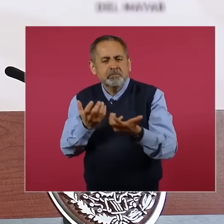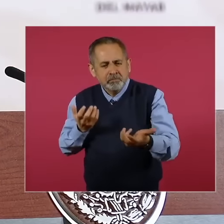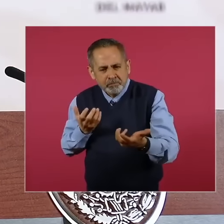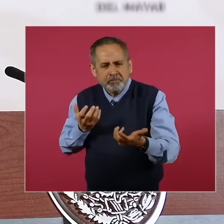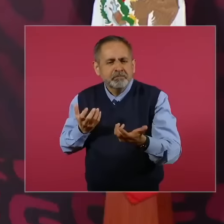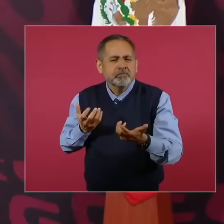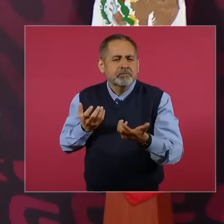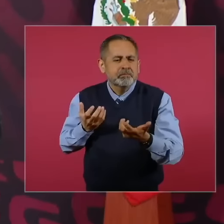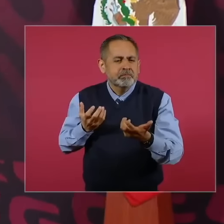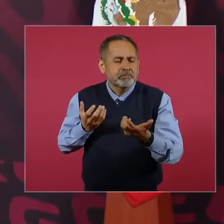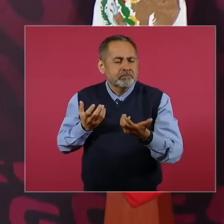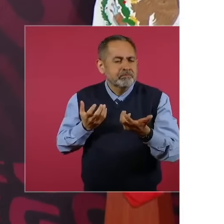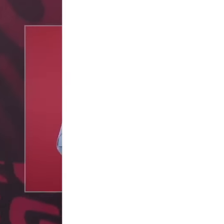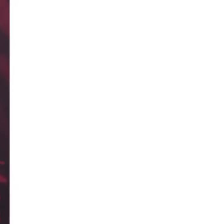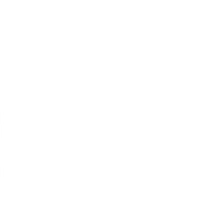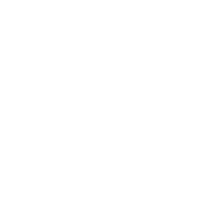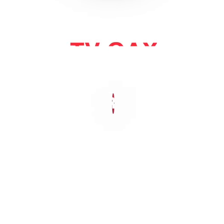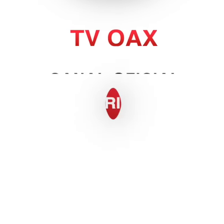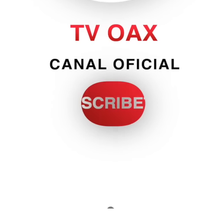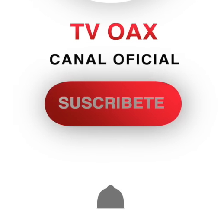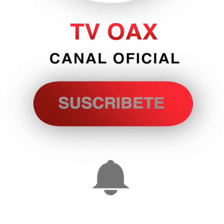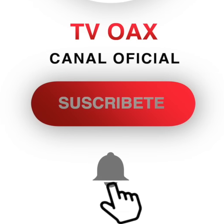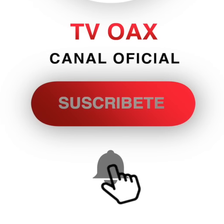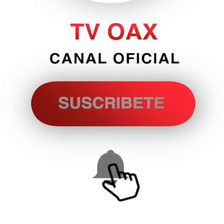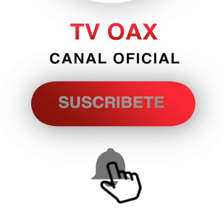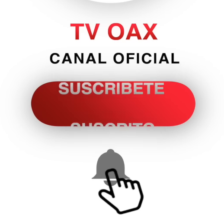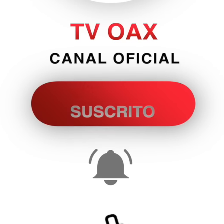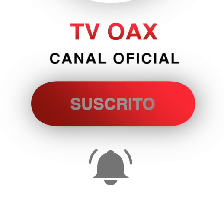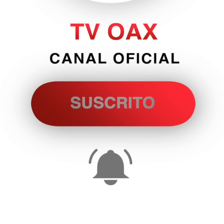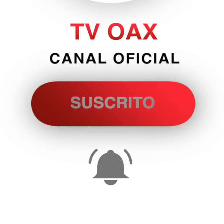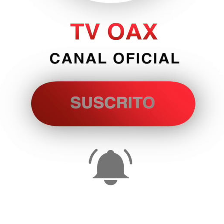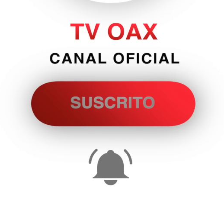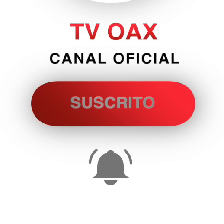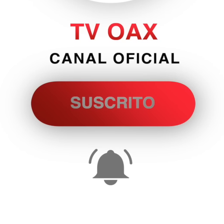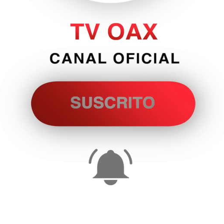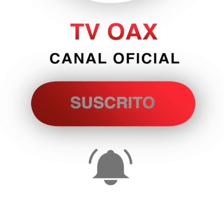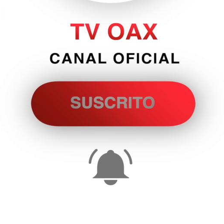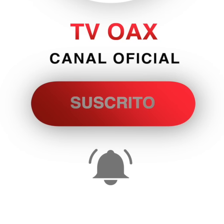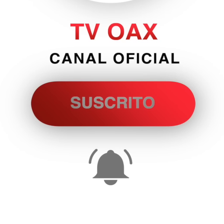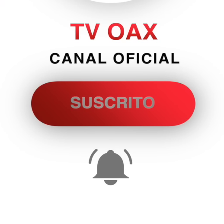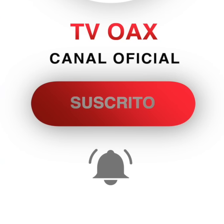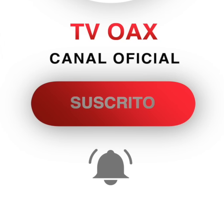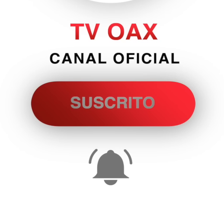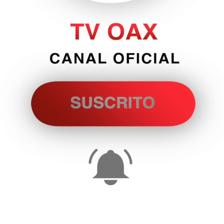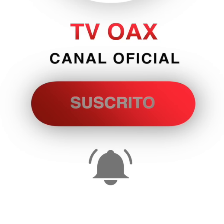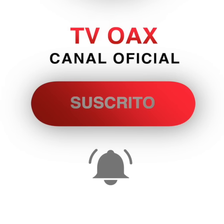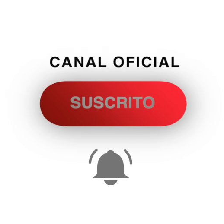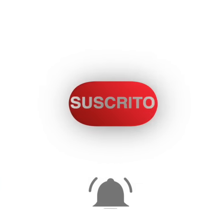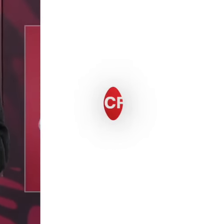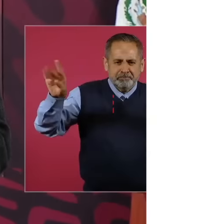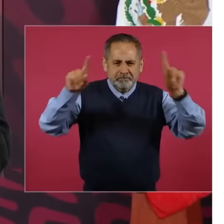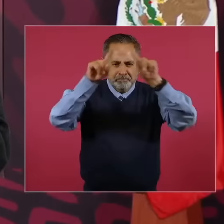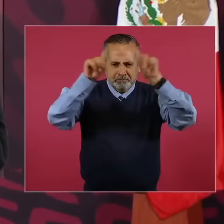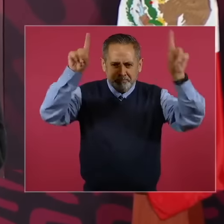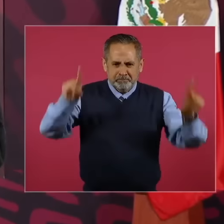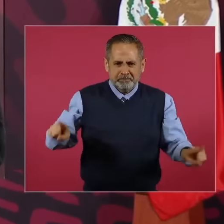porque va a develarse el retrato, la